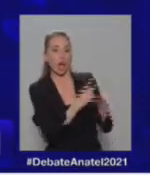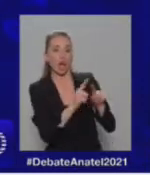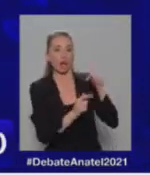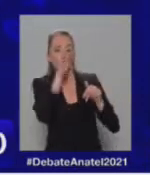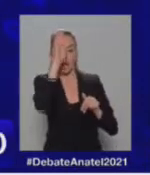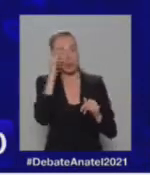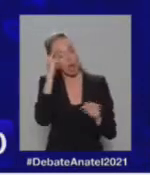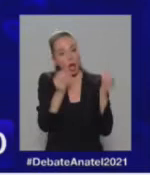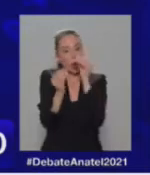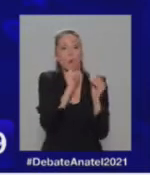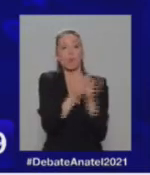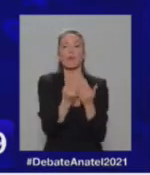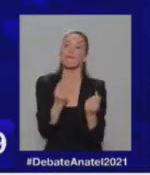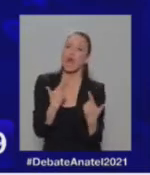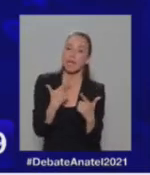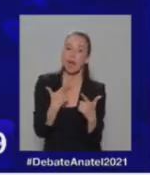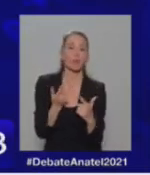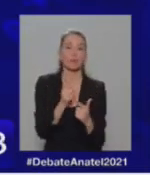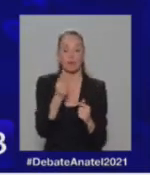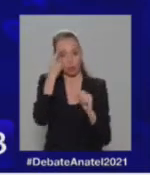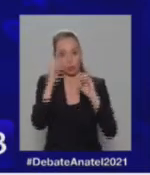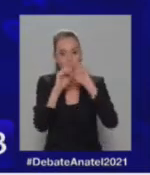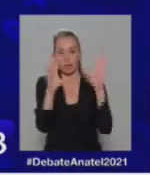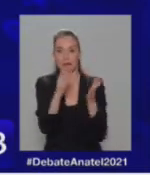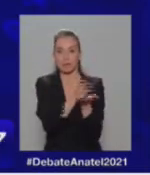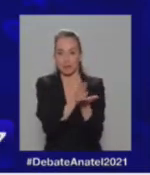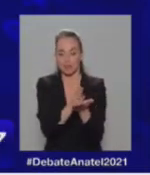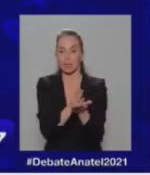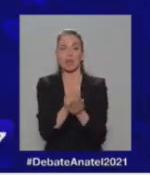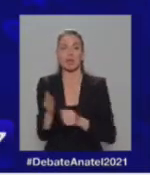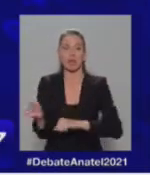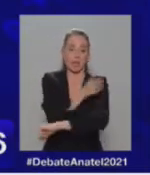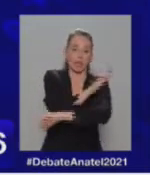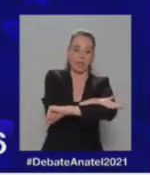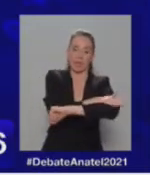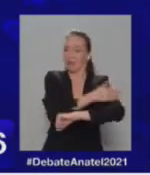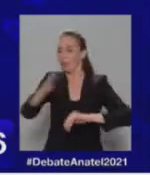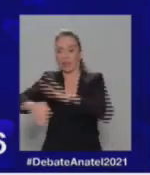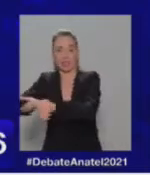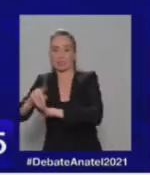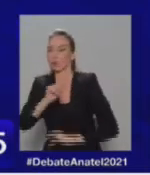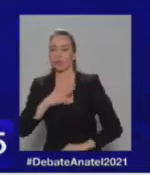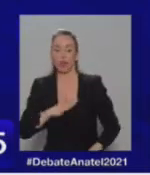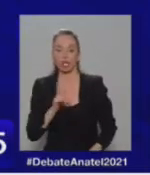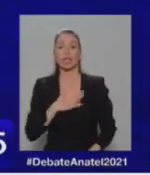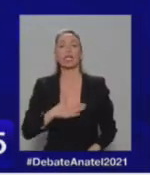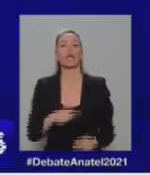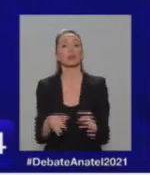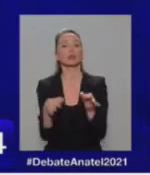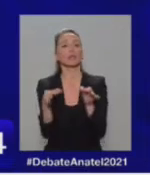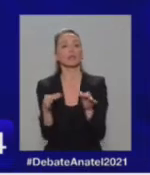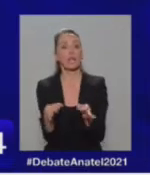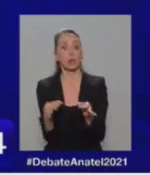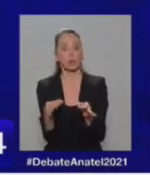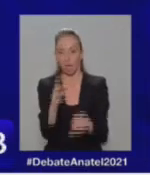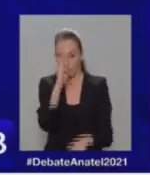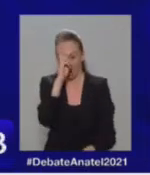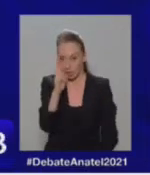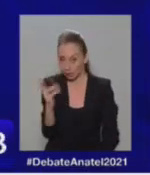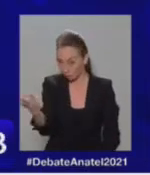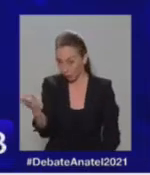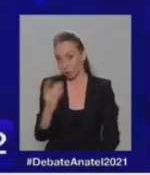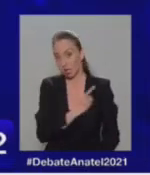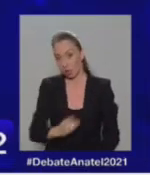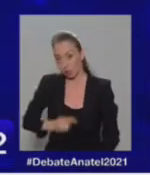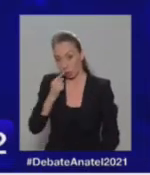Y sobre la equidad de género también se pronunció Marco Enríquez Ominami. Yo propongo lo siguiente, una renta básica universal para todas